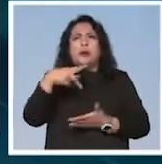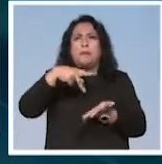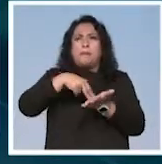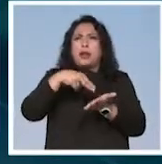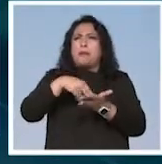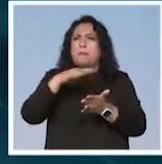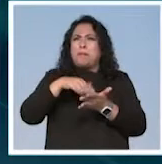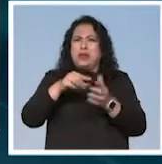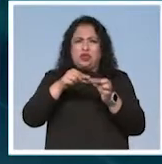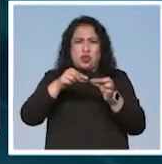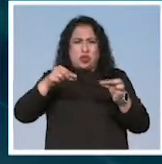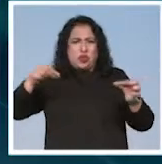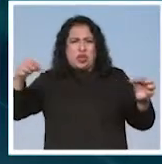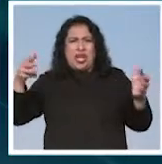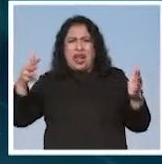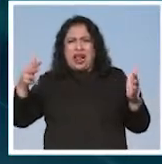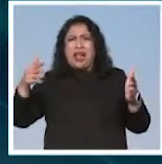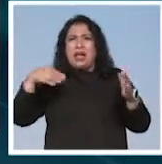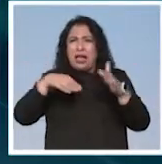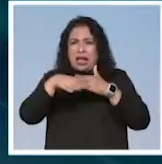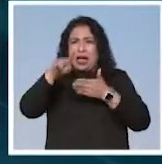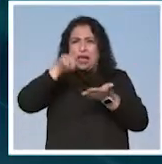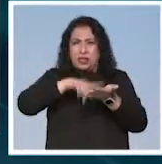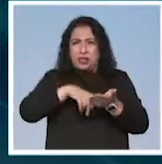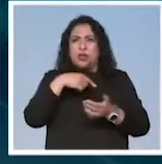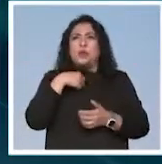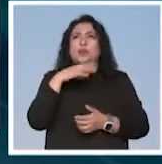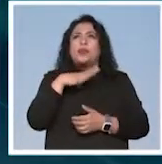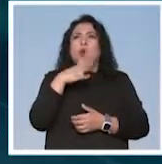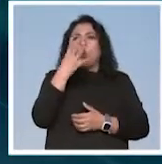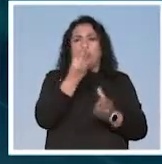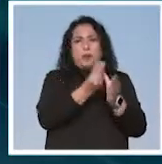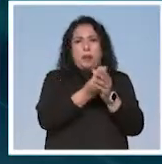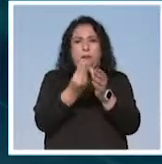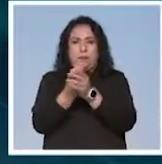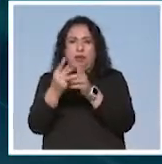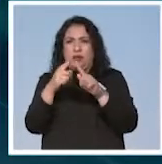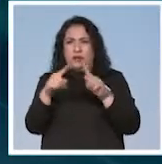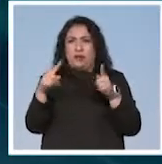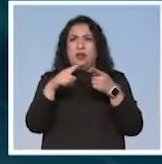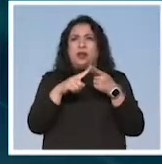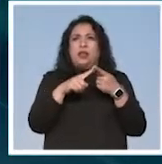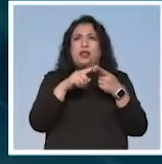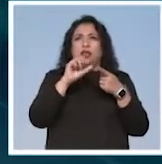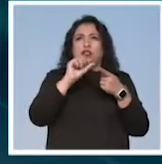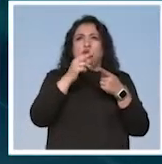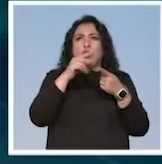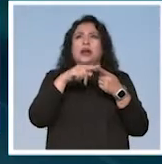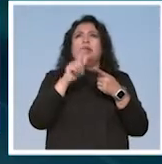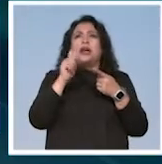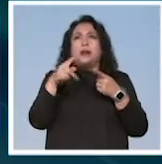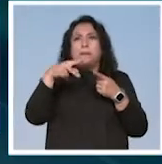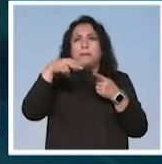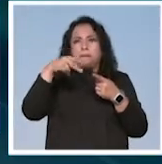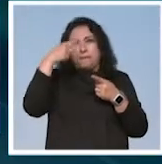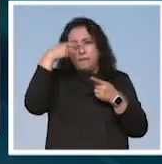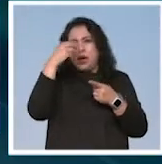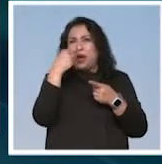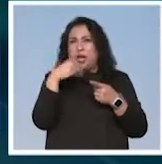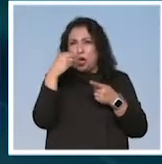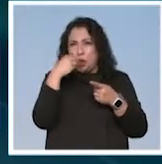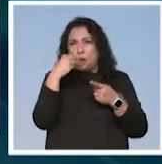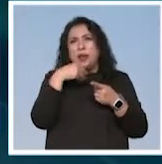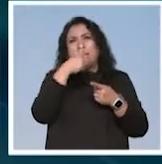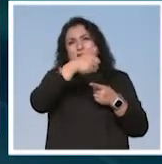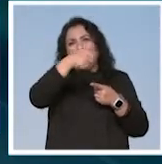palillos más grandes del mundo en la entrada. Hay cuatro tipos de palillos. Shokubashi, que son los palillos para comer y